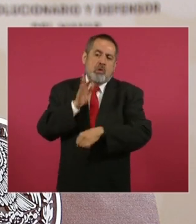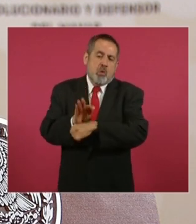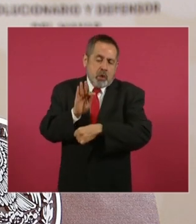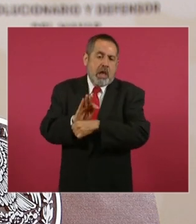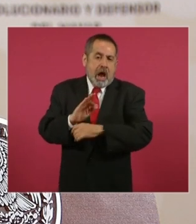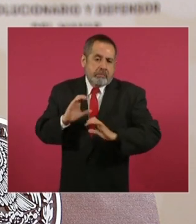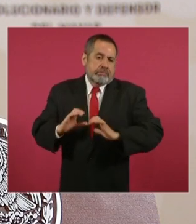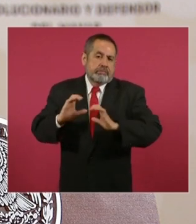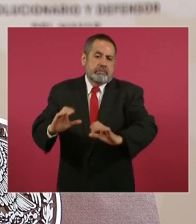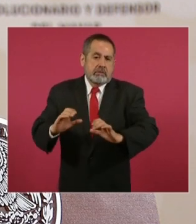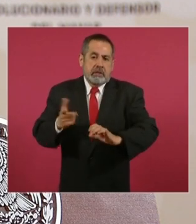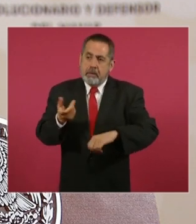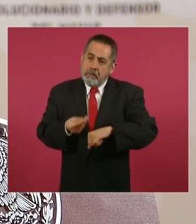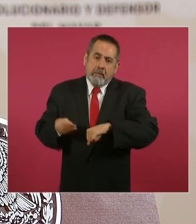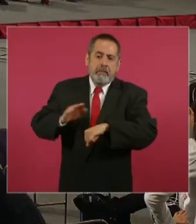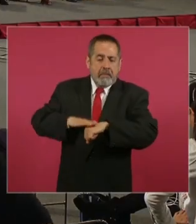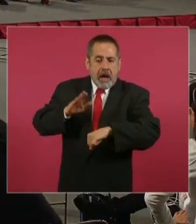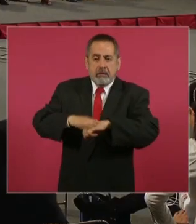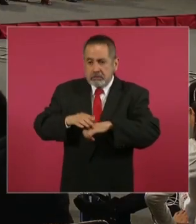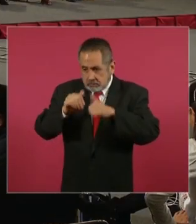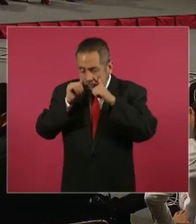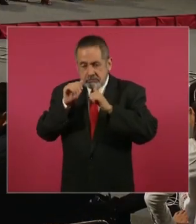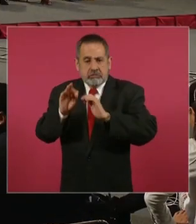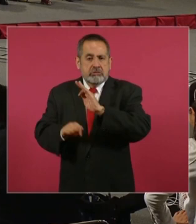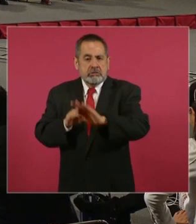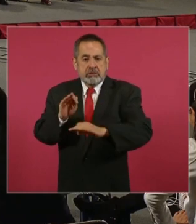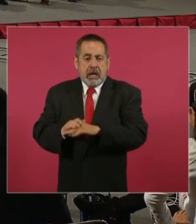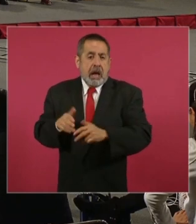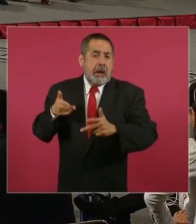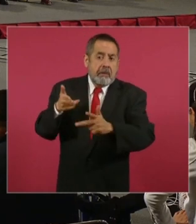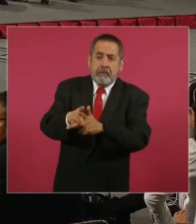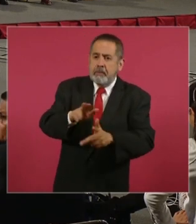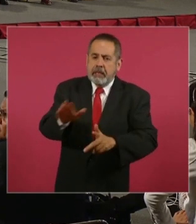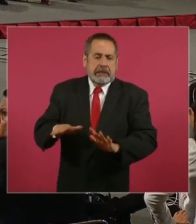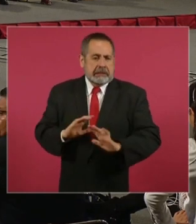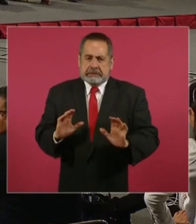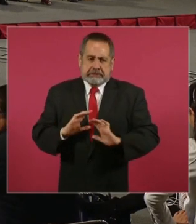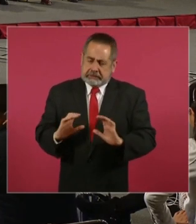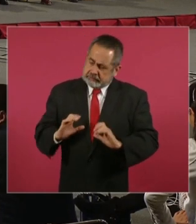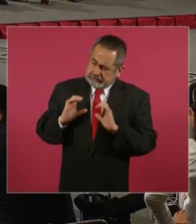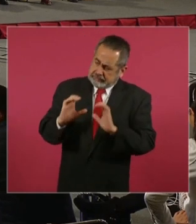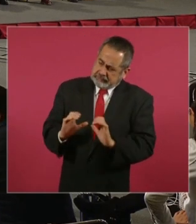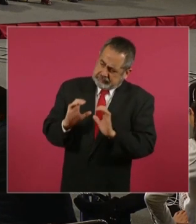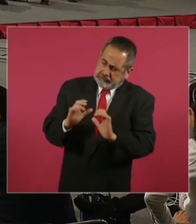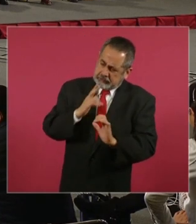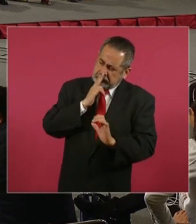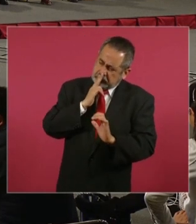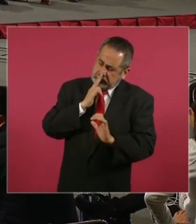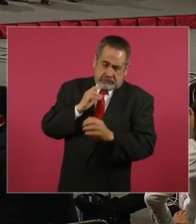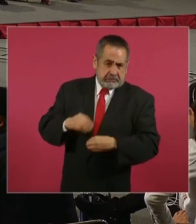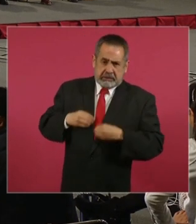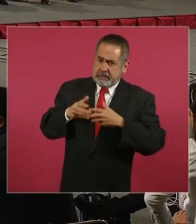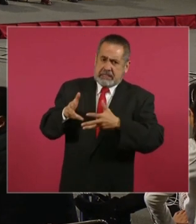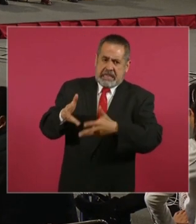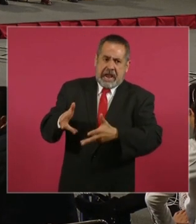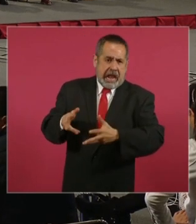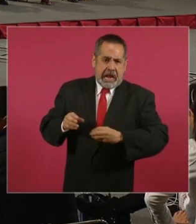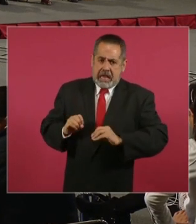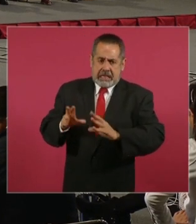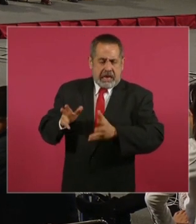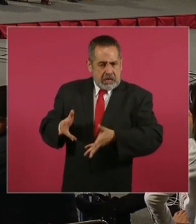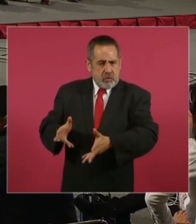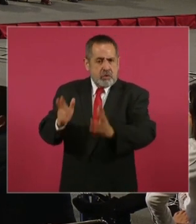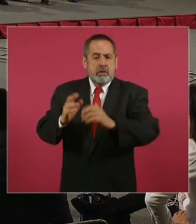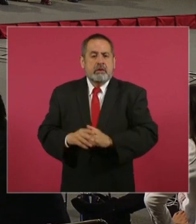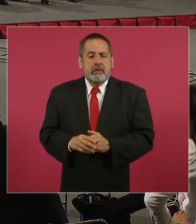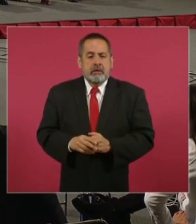aumentado de manera importante su casa y el lugar en donde transcurren. Y bueno, Hay un elemento adicional que queremos